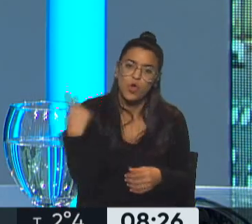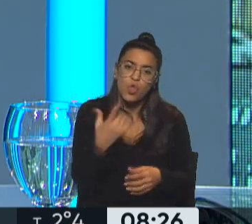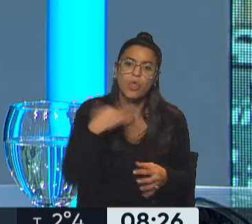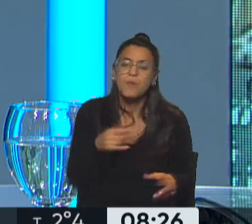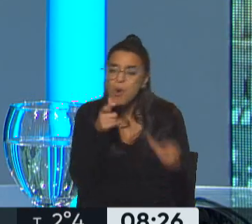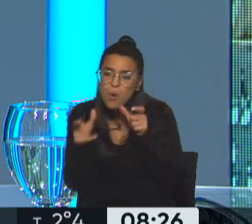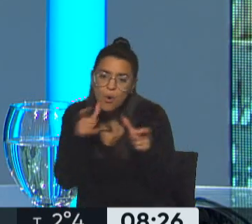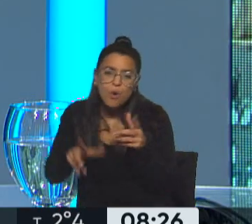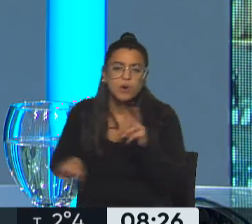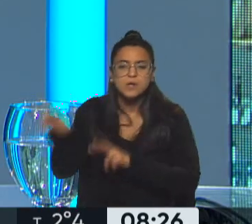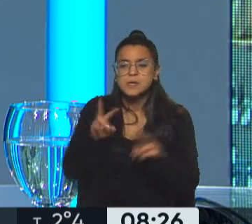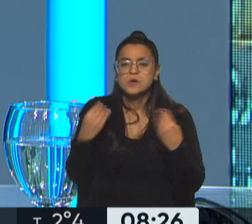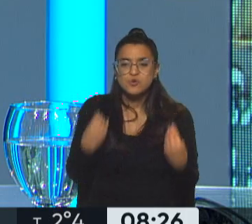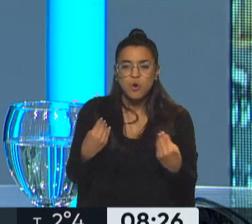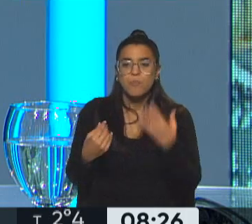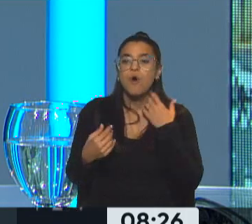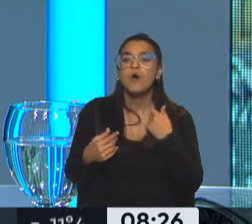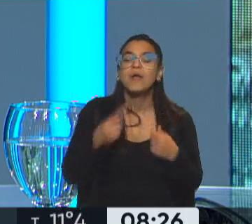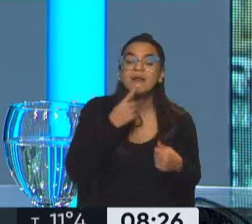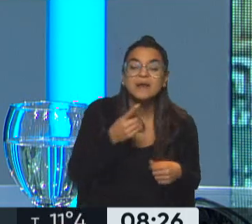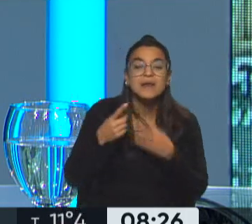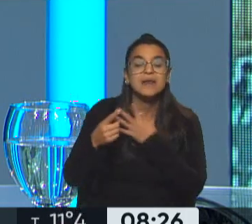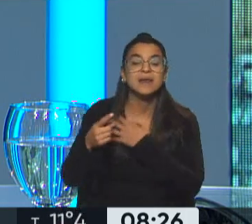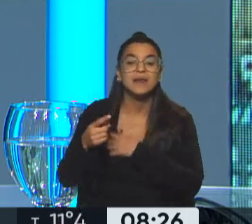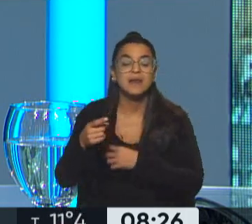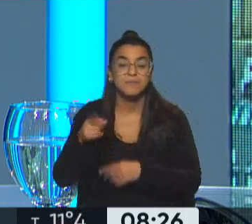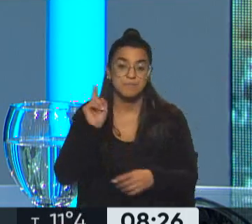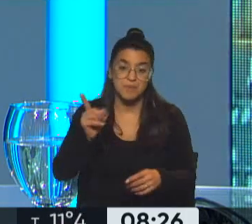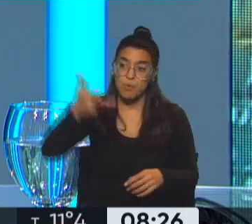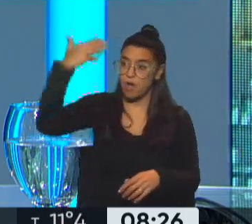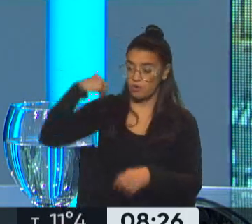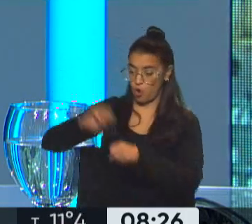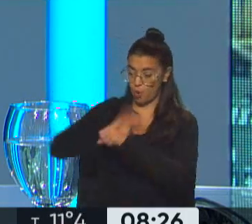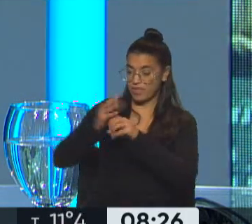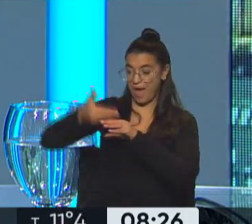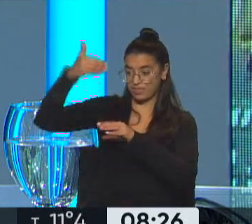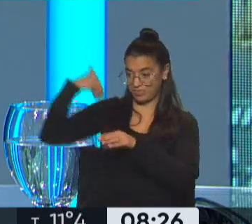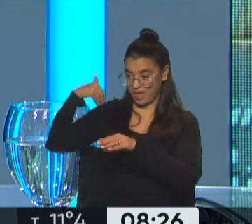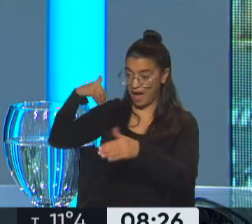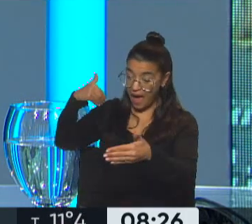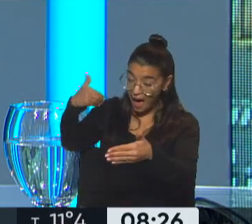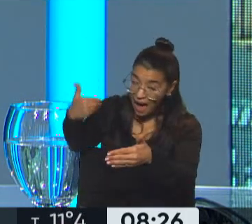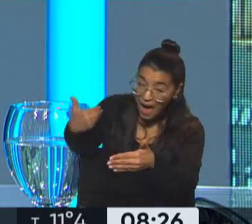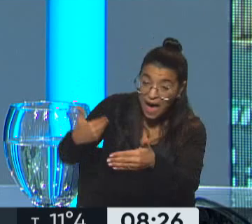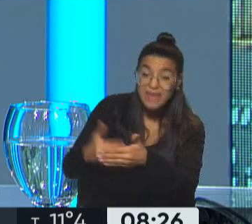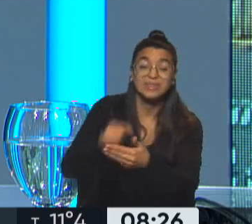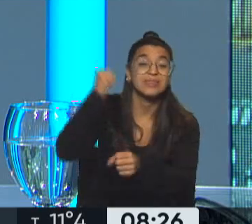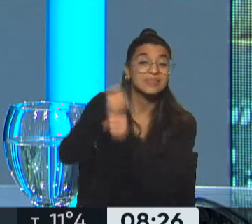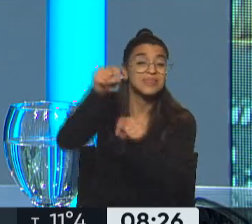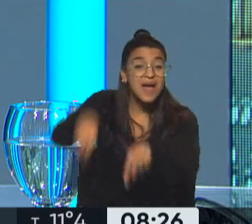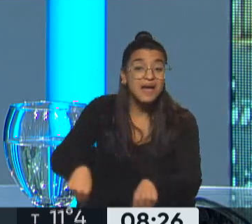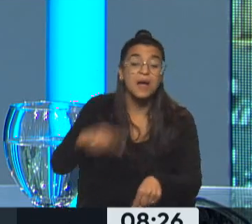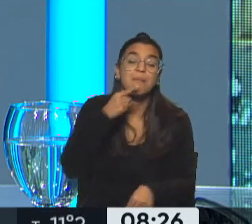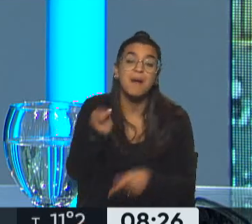las respuestas. La respuesta a eso es lo que venimos atravesando desde el COVID para acá o antes del COVID hacia esa situación. Para el